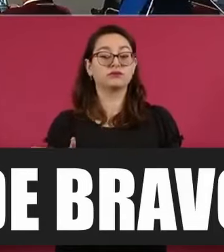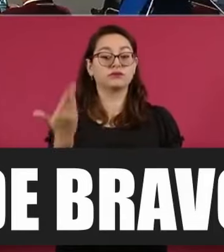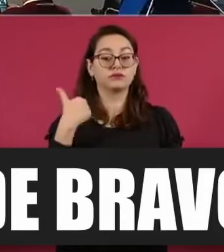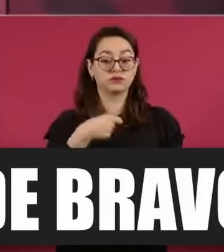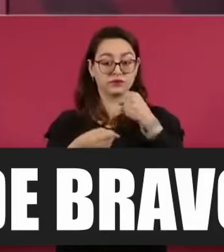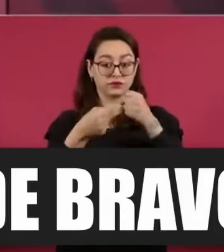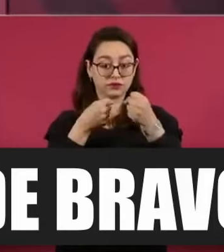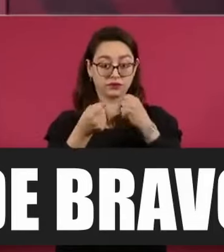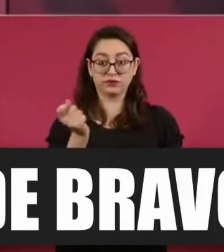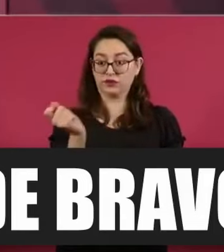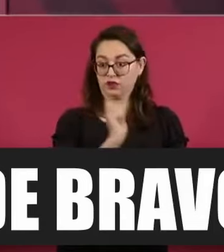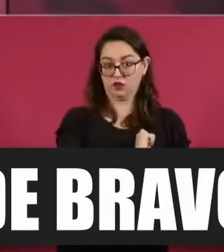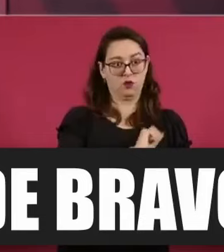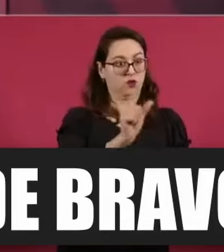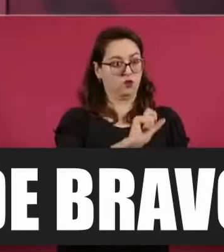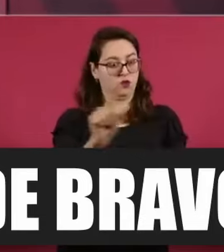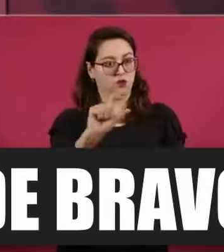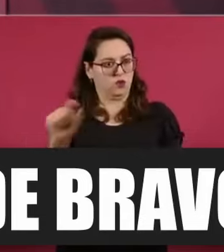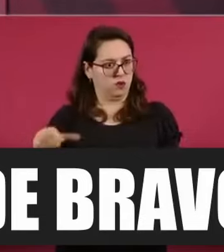tanto dinero.